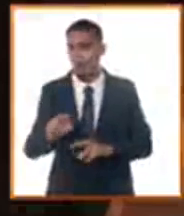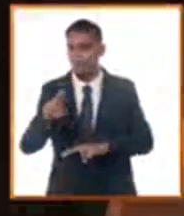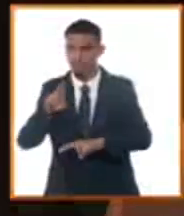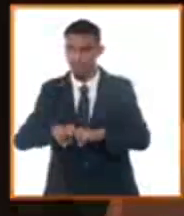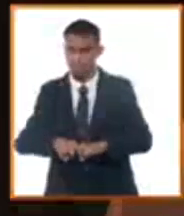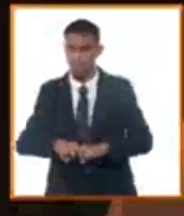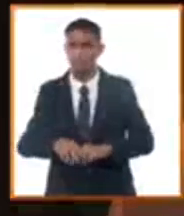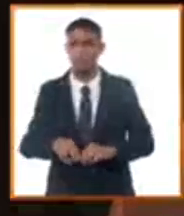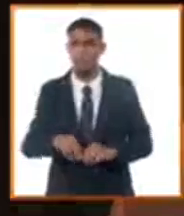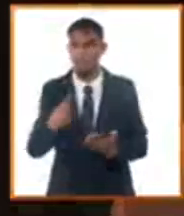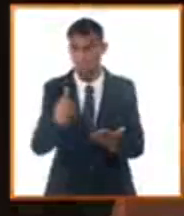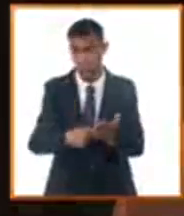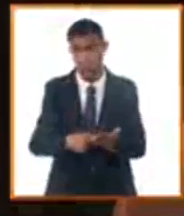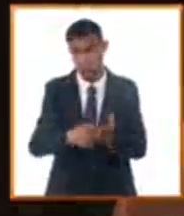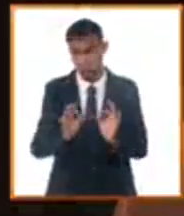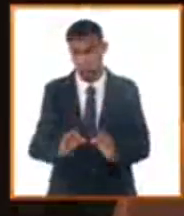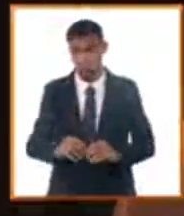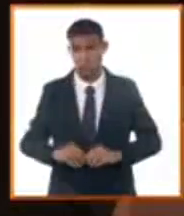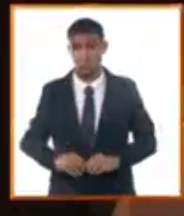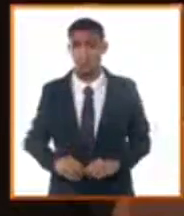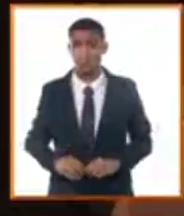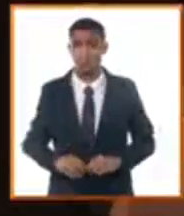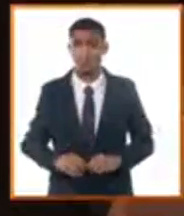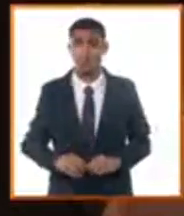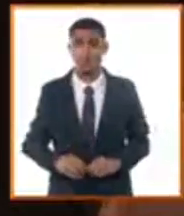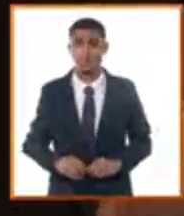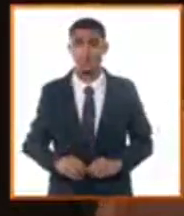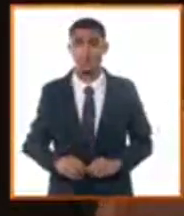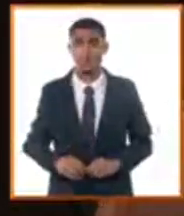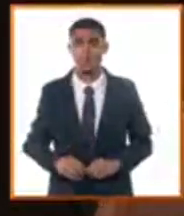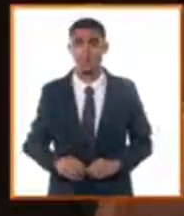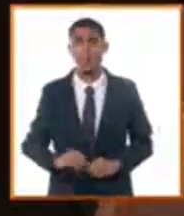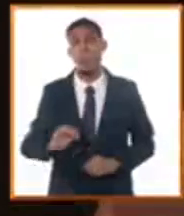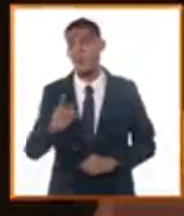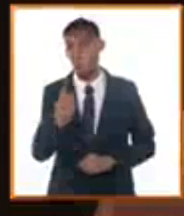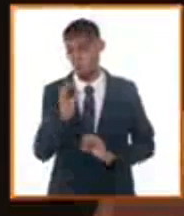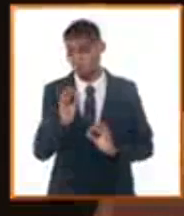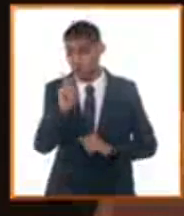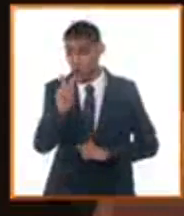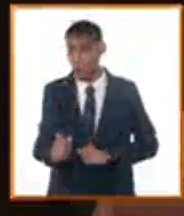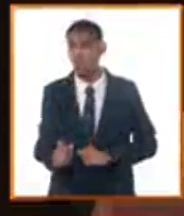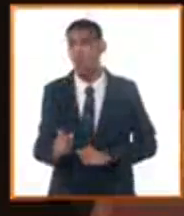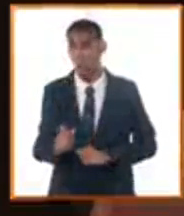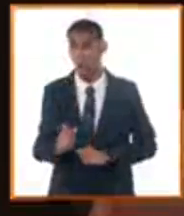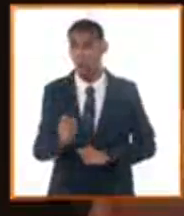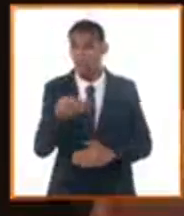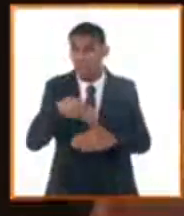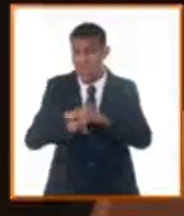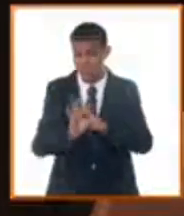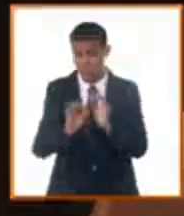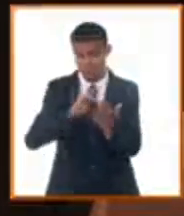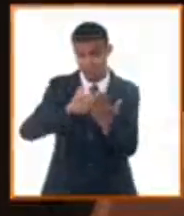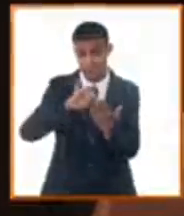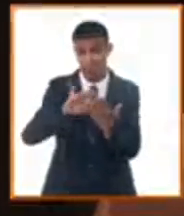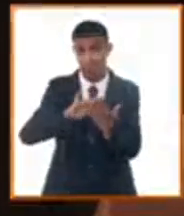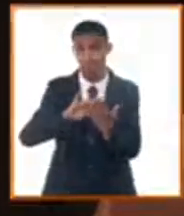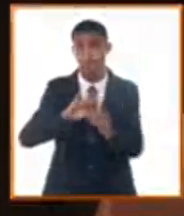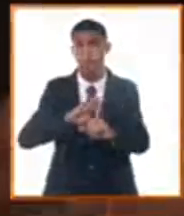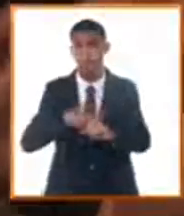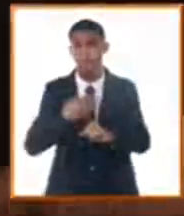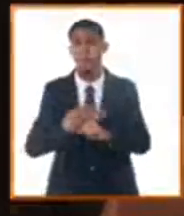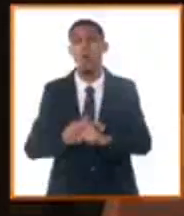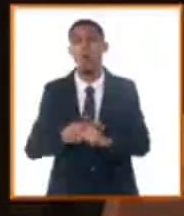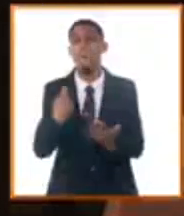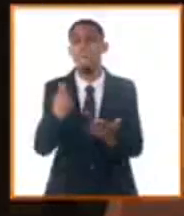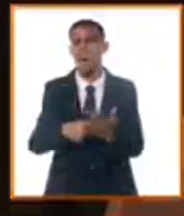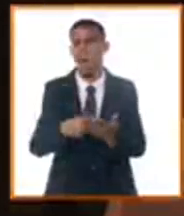pago en el momento. Se hace por primero, o sea, el cliente se autentica, después va a operaciones, pago en línea